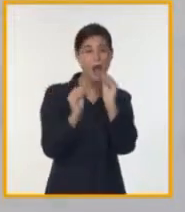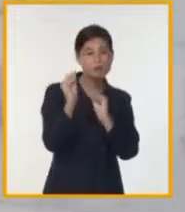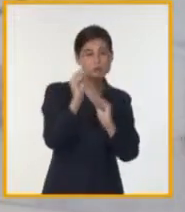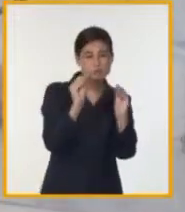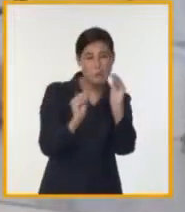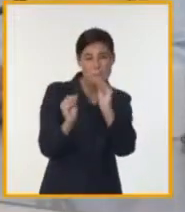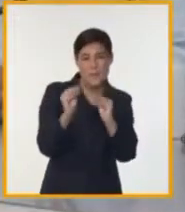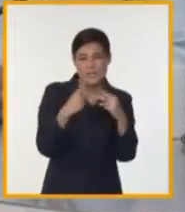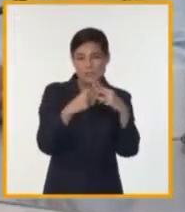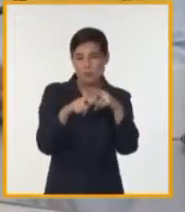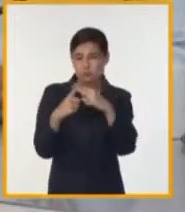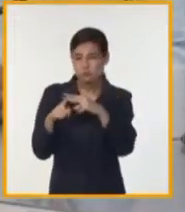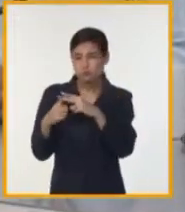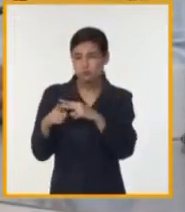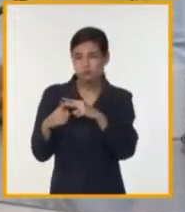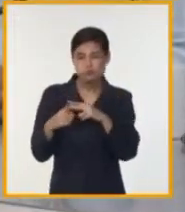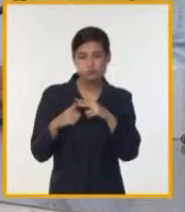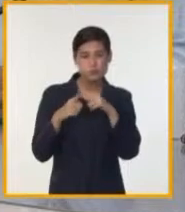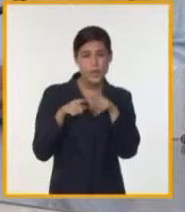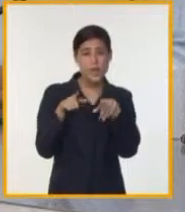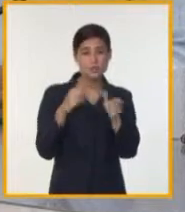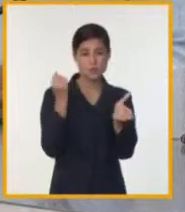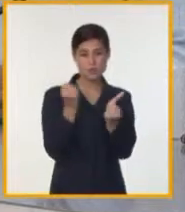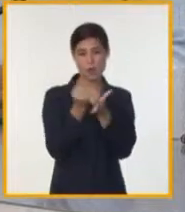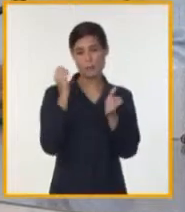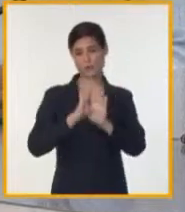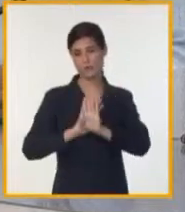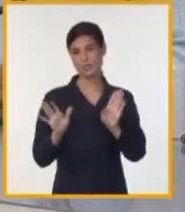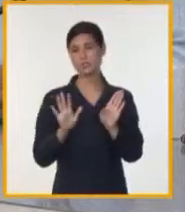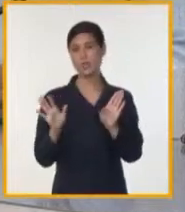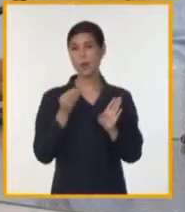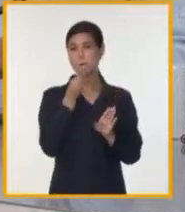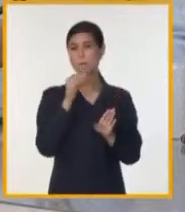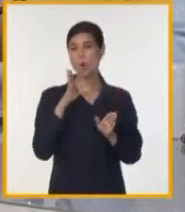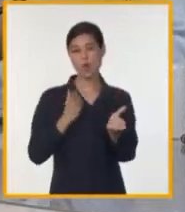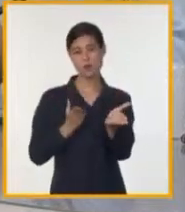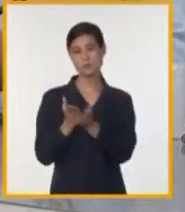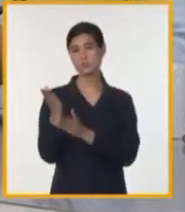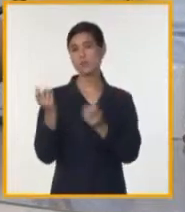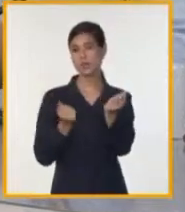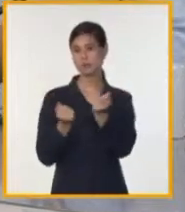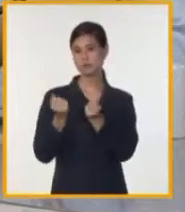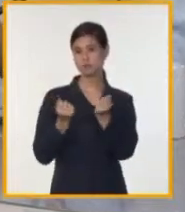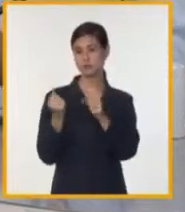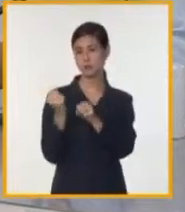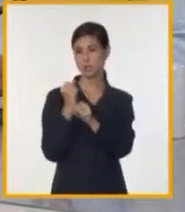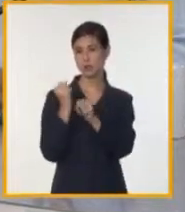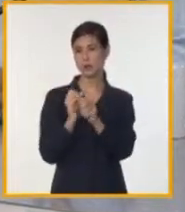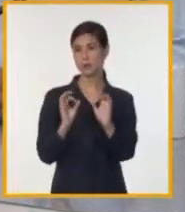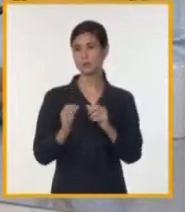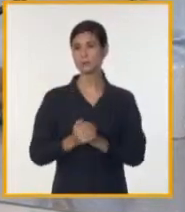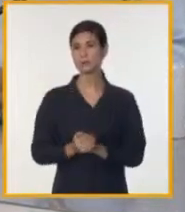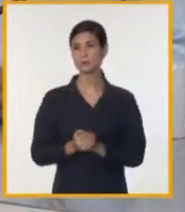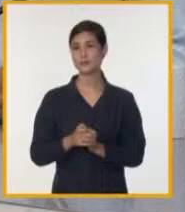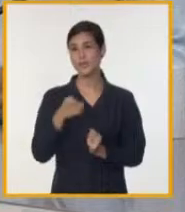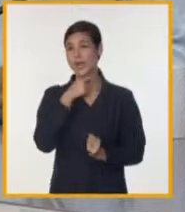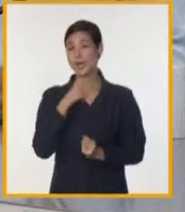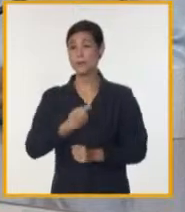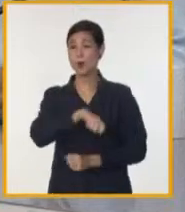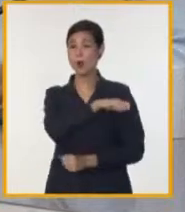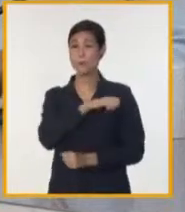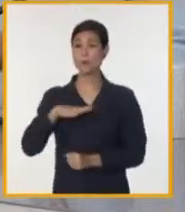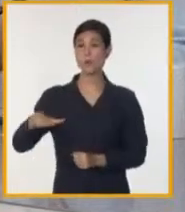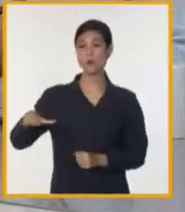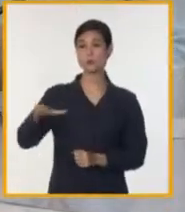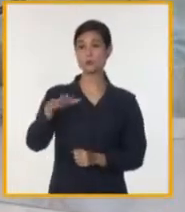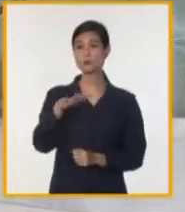de que salgan esos vehículos ya certificados con las normas aprobadas. Y es algo fundamental porque la población revisa dónde tiene